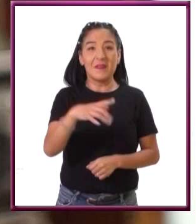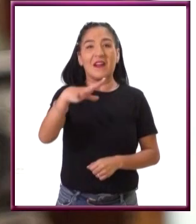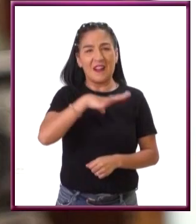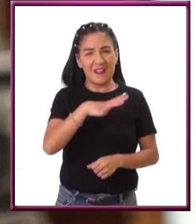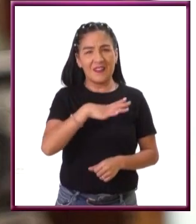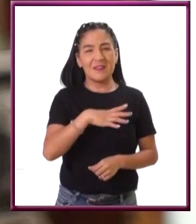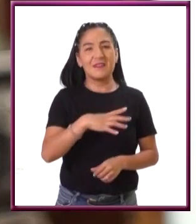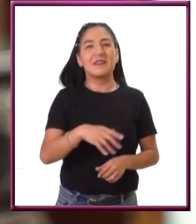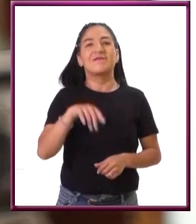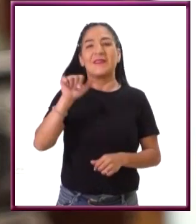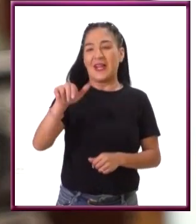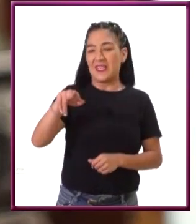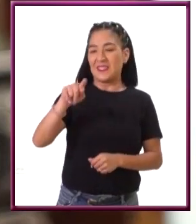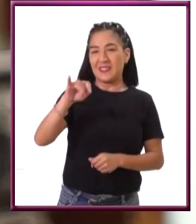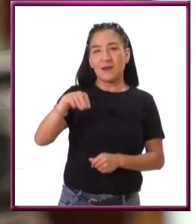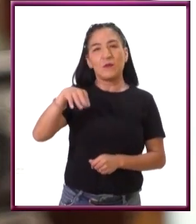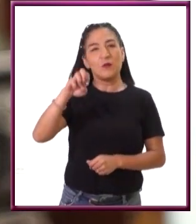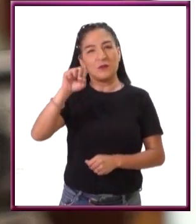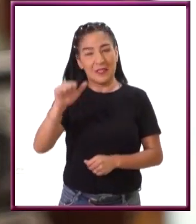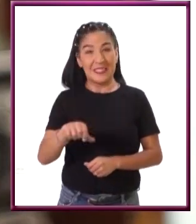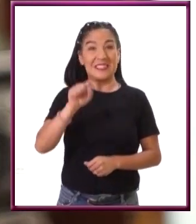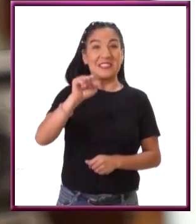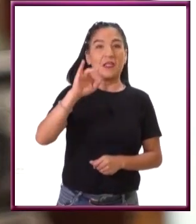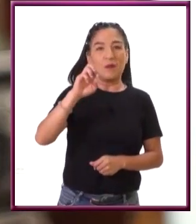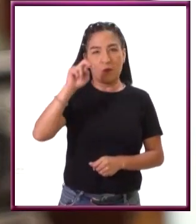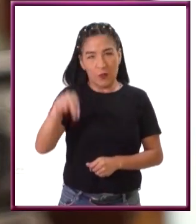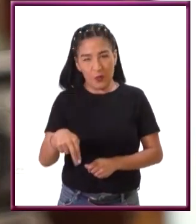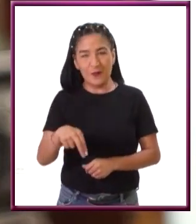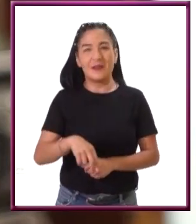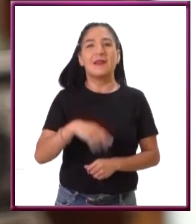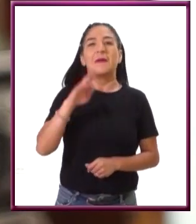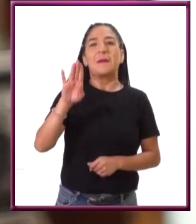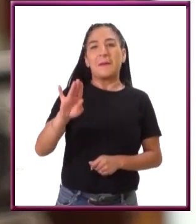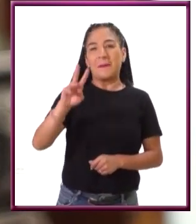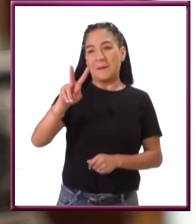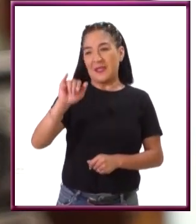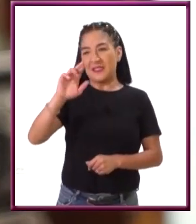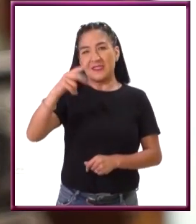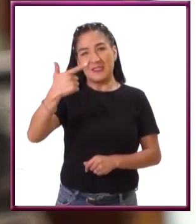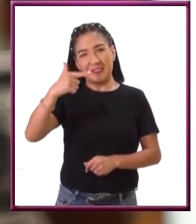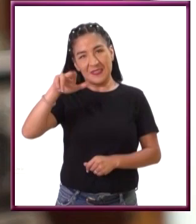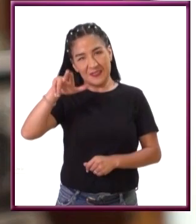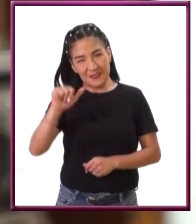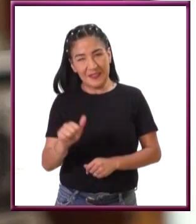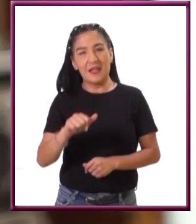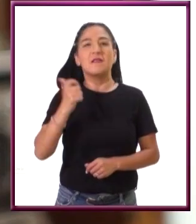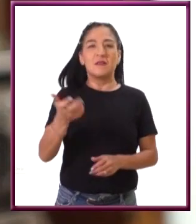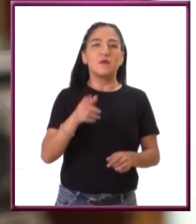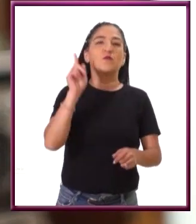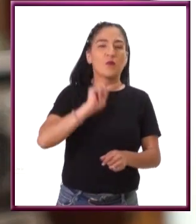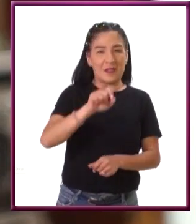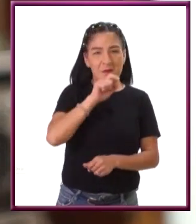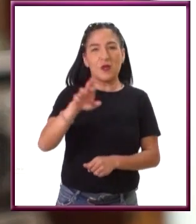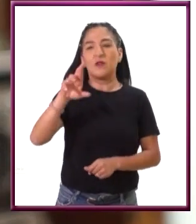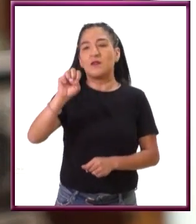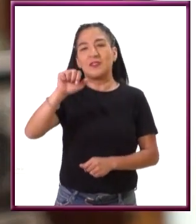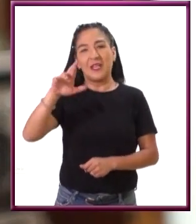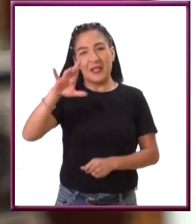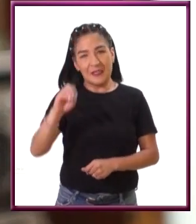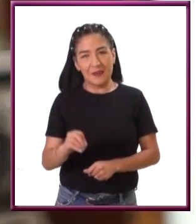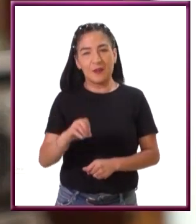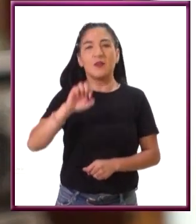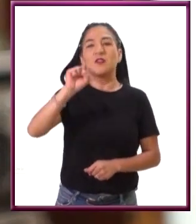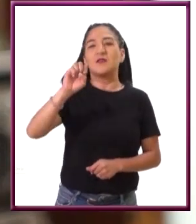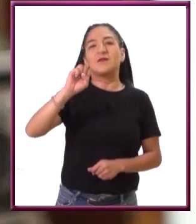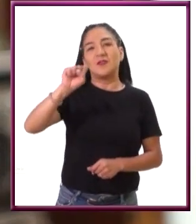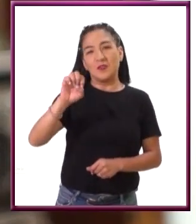También tenemos algunas antimusas, como Simone de Beauvoir, Virginia Woolf o algunas también mexicanas, como Rosario